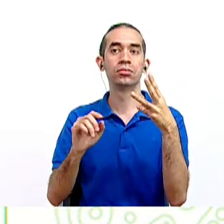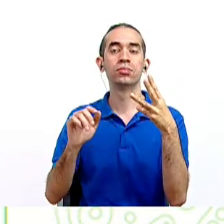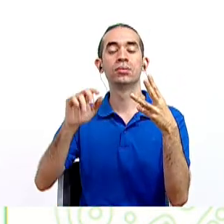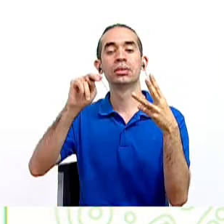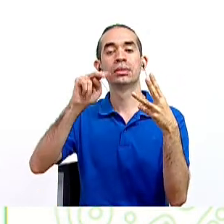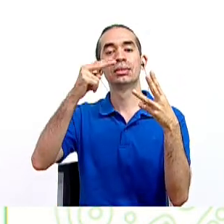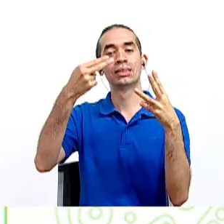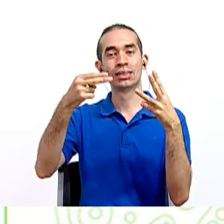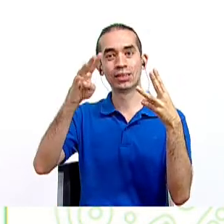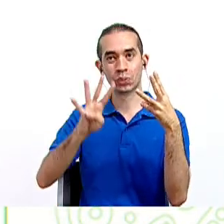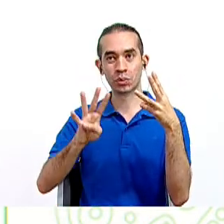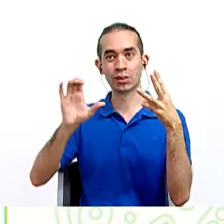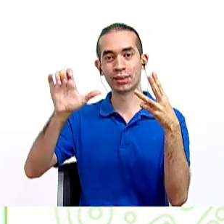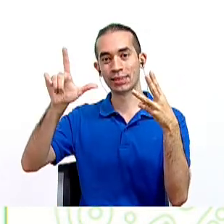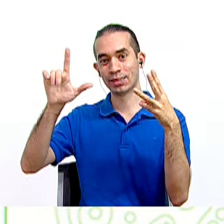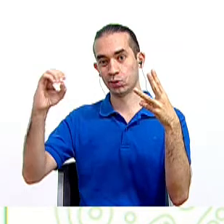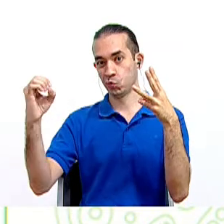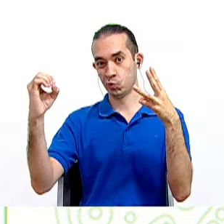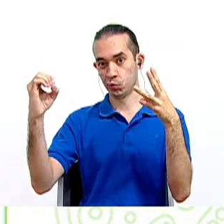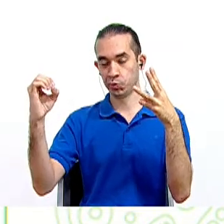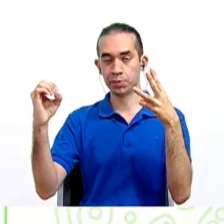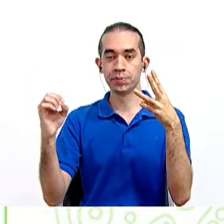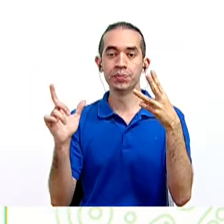hipoclorito de amonio, que es